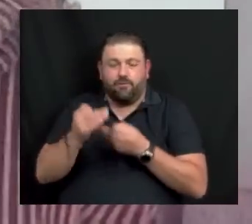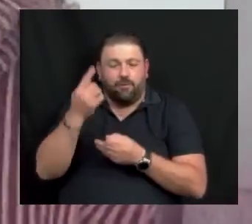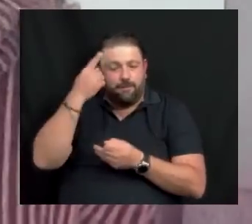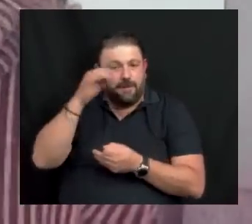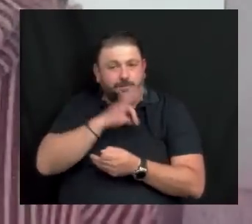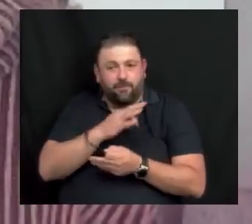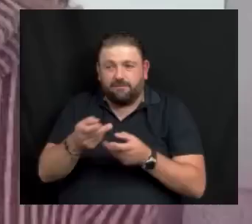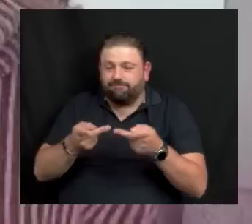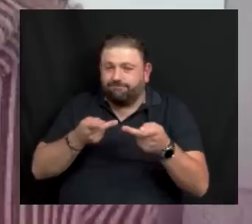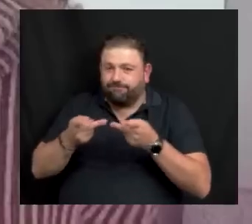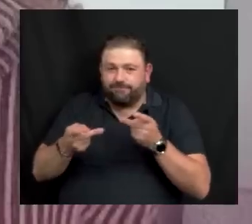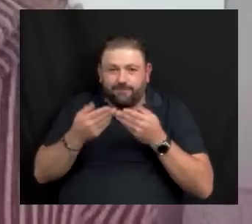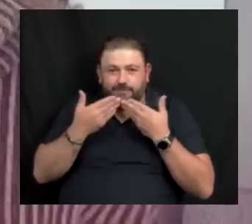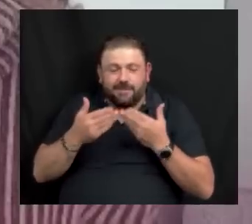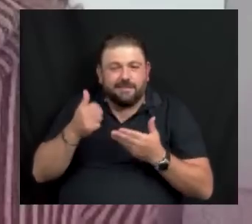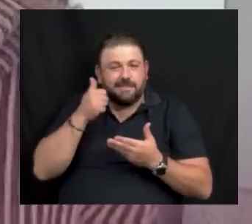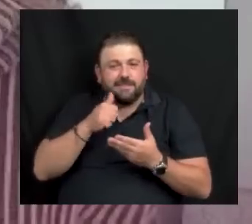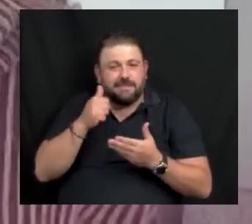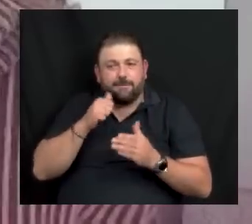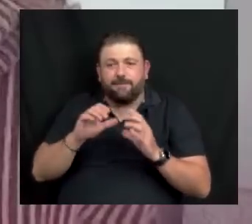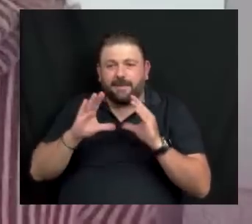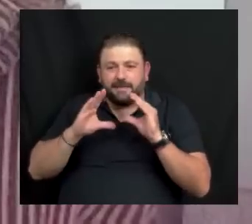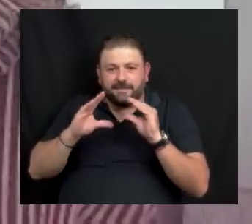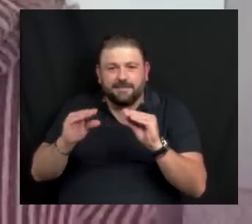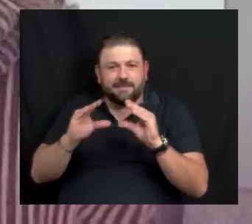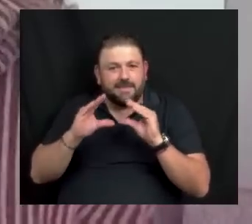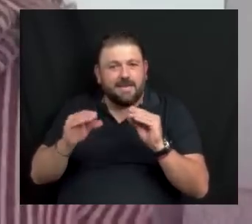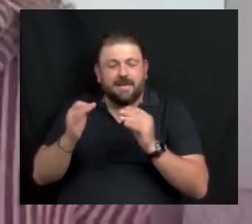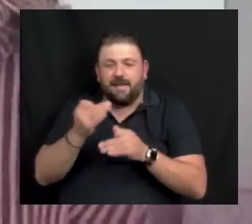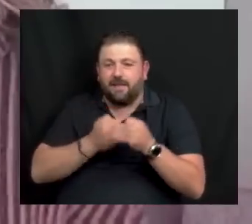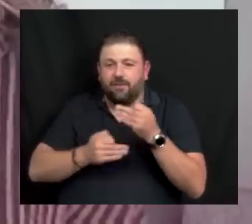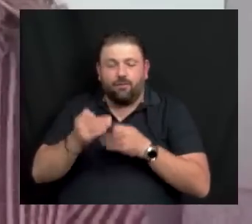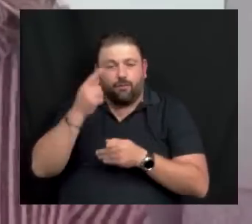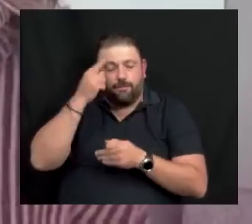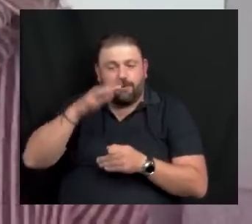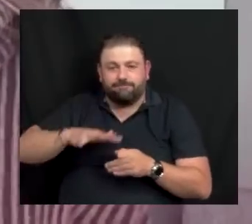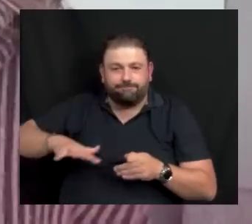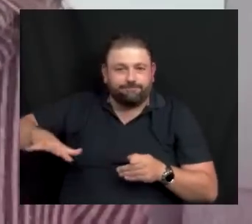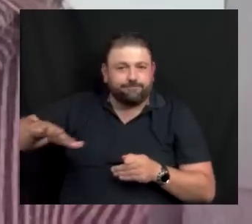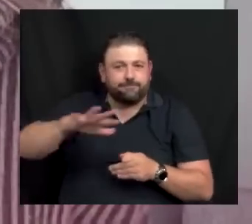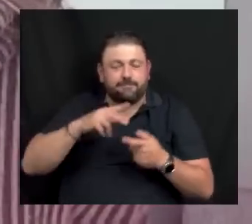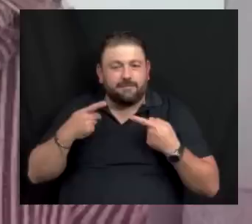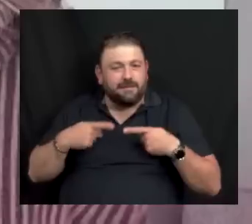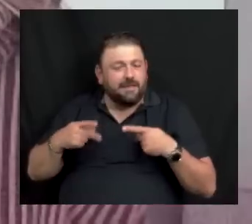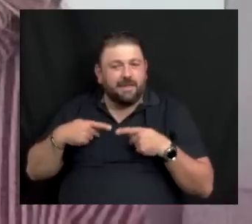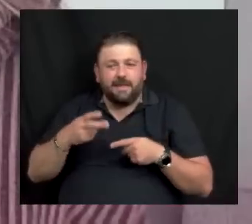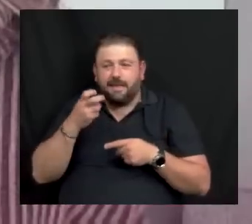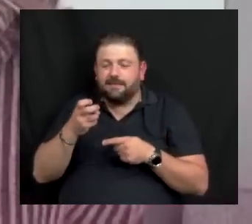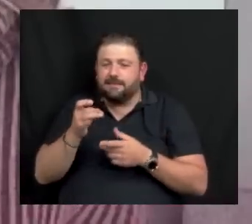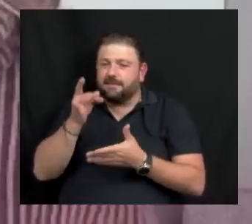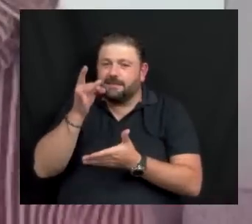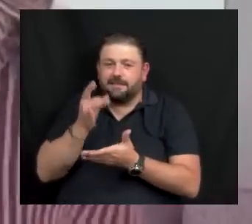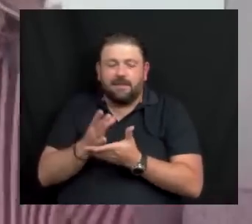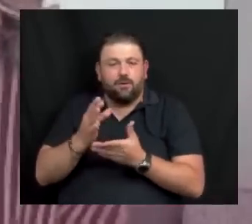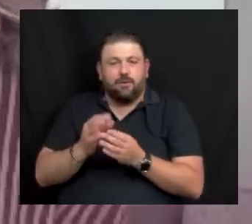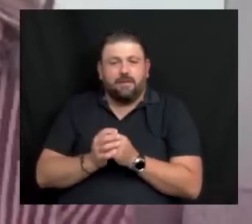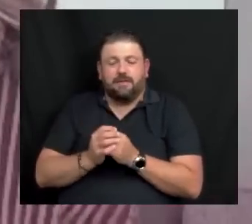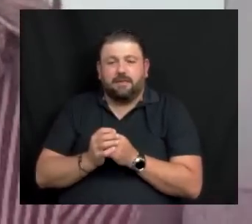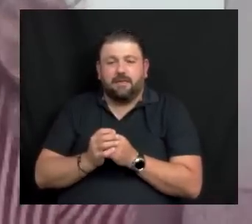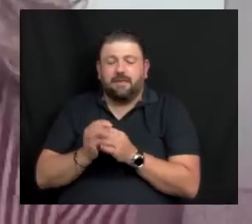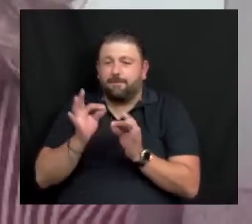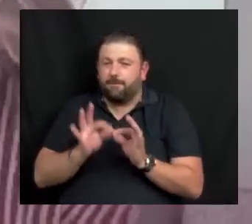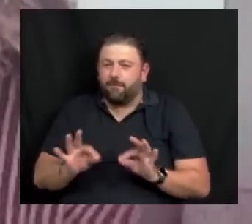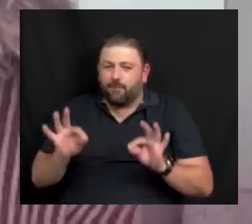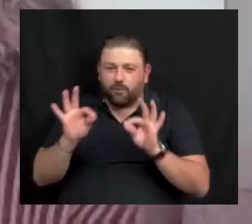ellos. Pero también enseñándoles a ellos que vayan provocando las suyas para su gente. Y esa es la única forma de la multiplicación. Y